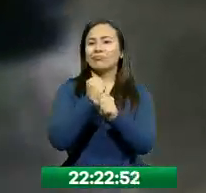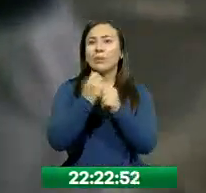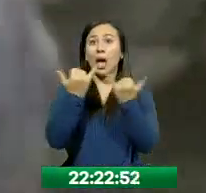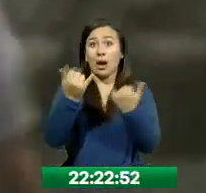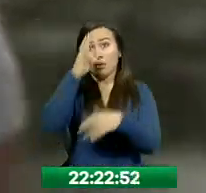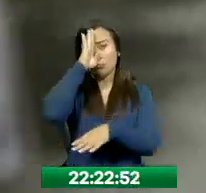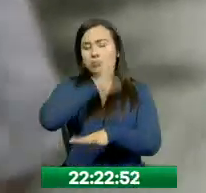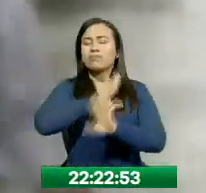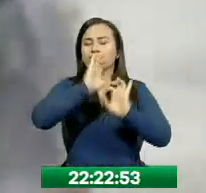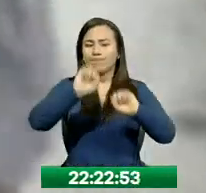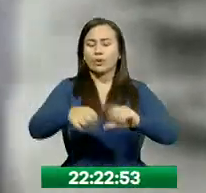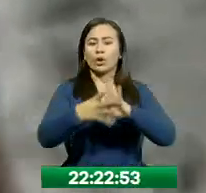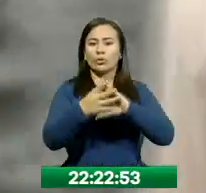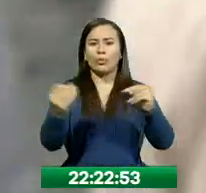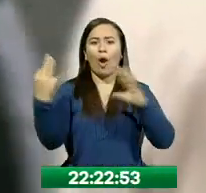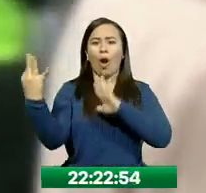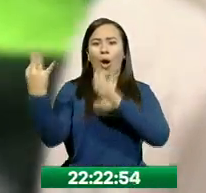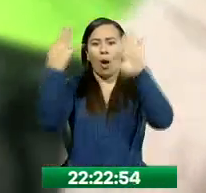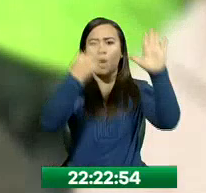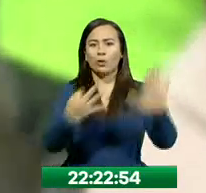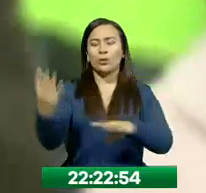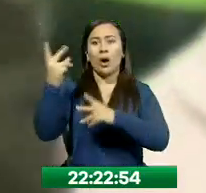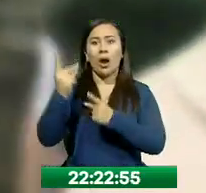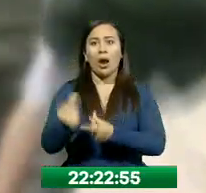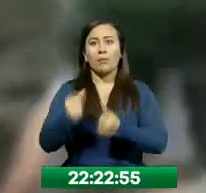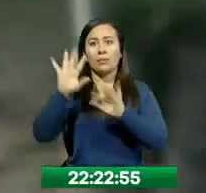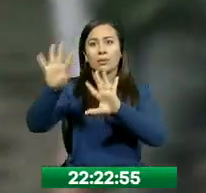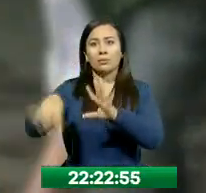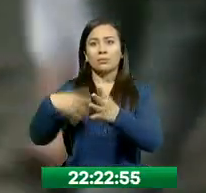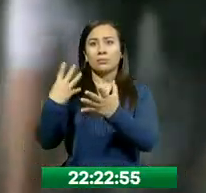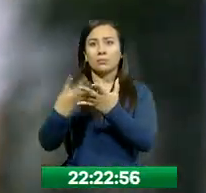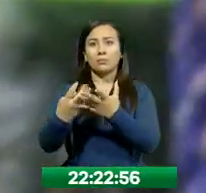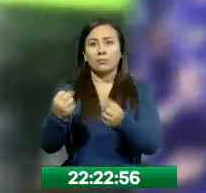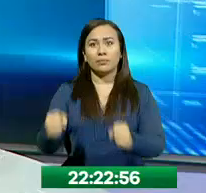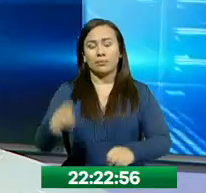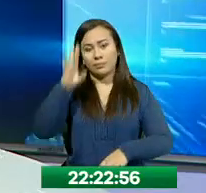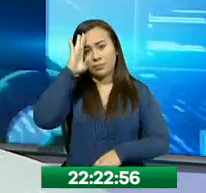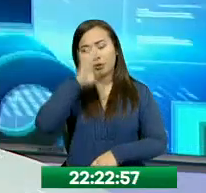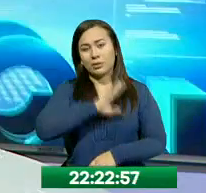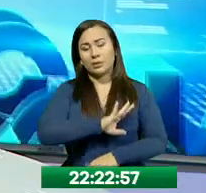crimen en 8 horas, en Quito, informó Iván Casamen.